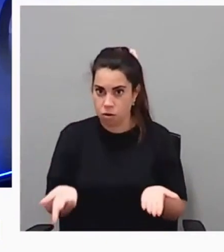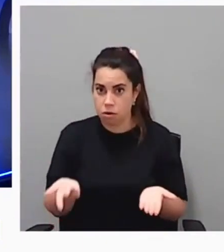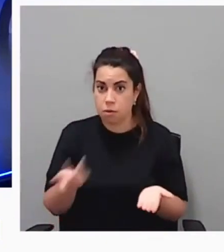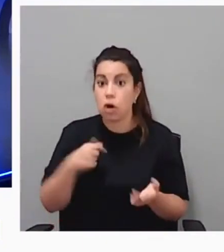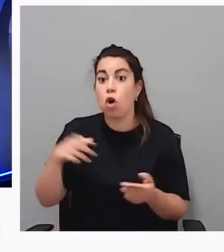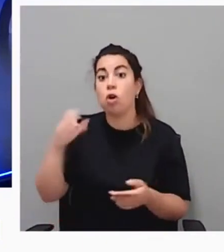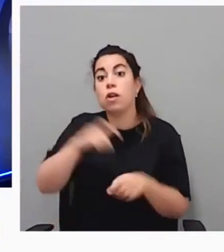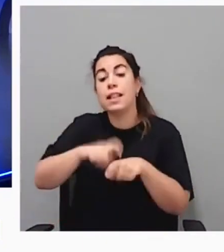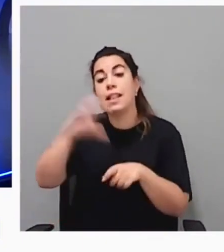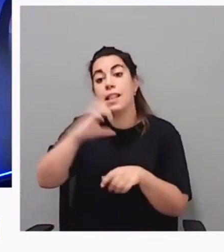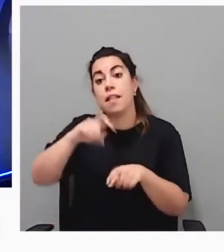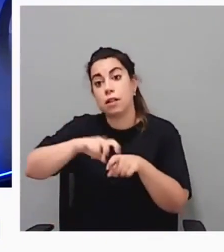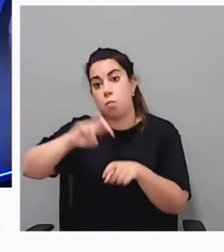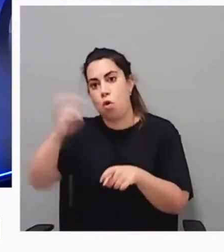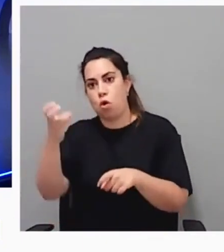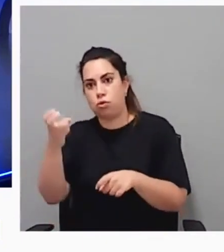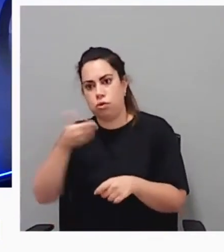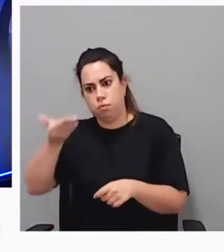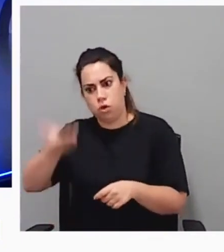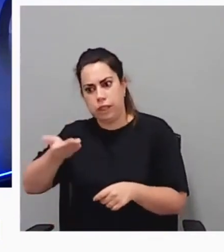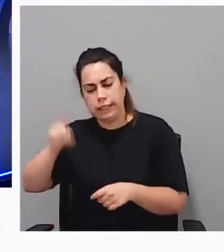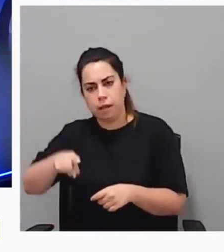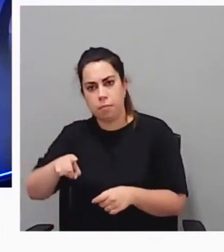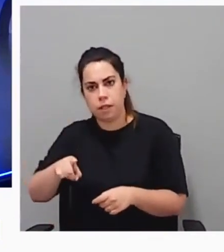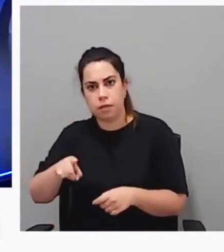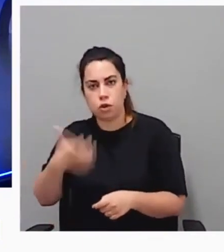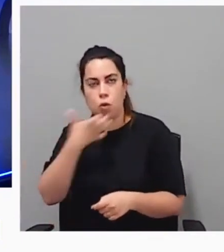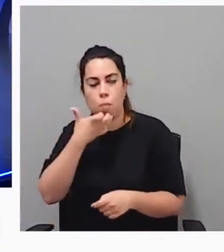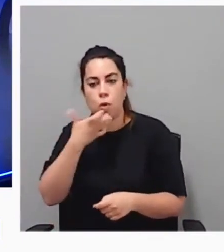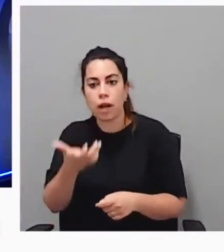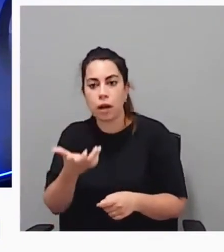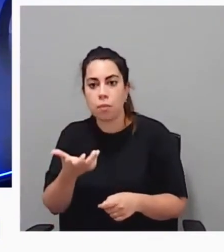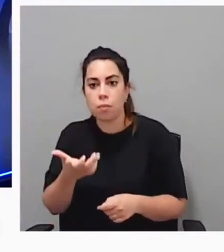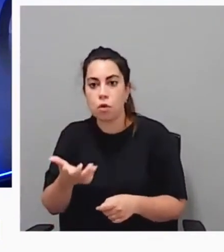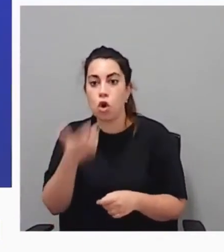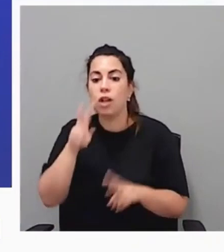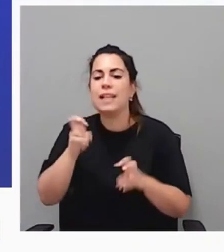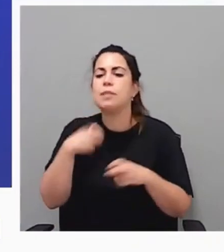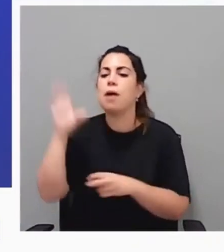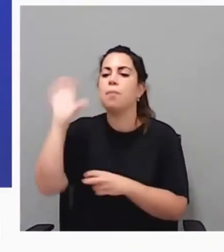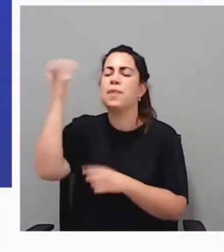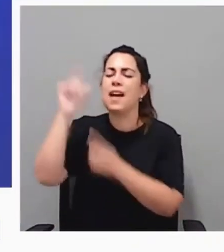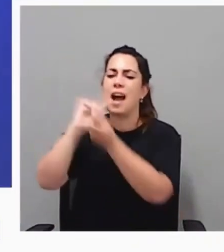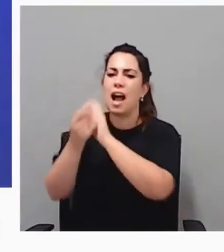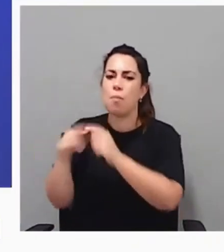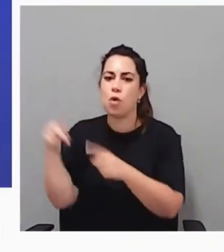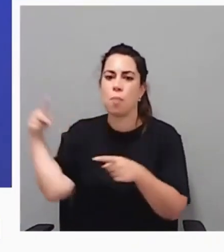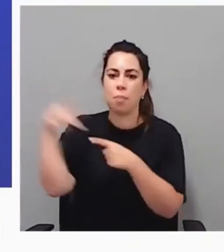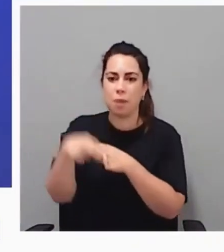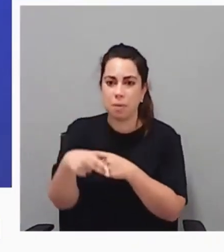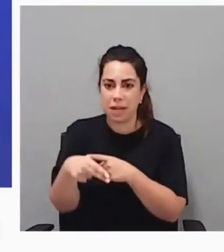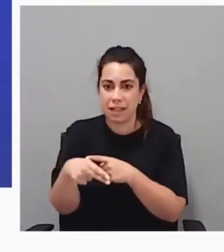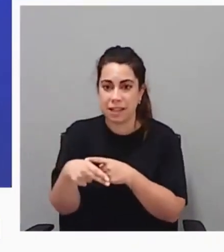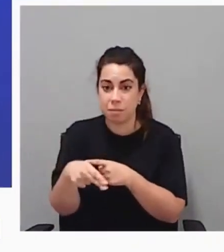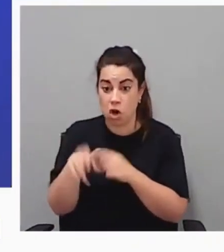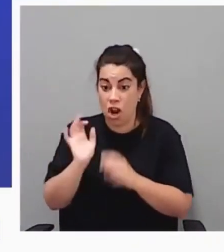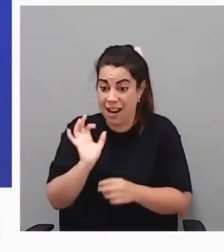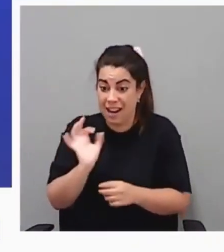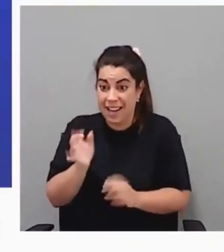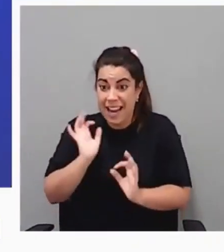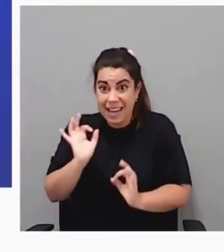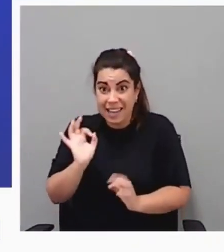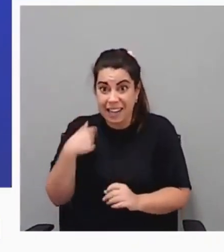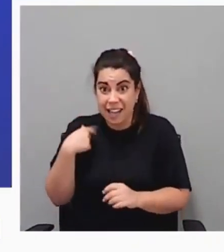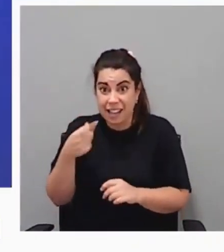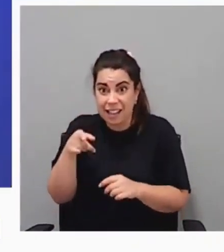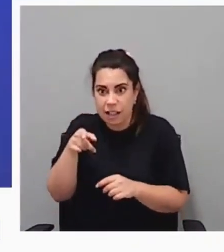para, por ejemplo, prevenir los desastres del cambio climático, es mucho más difícil de llevar a la realidad. El reto